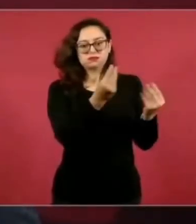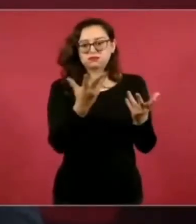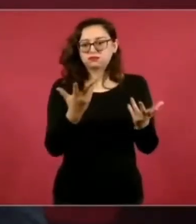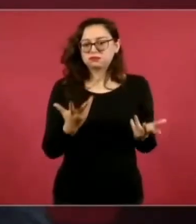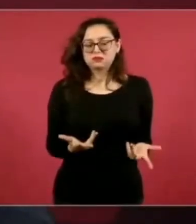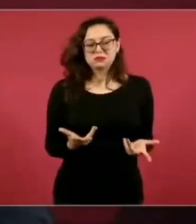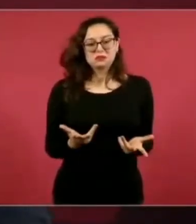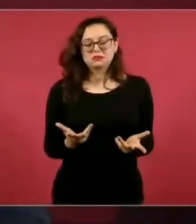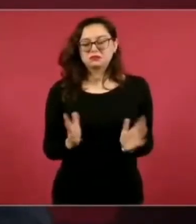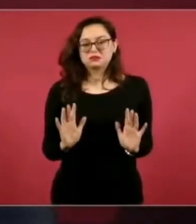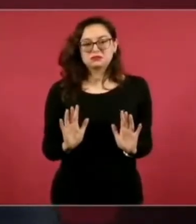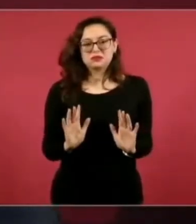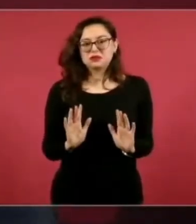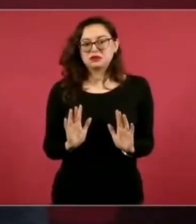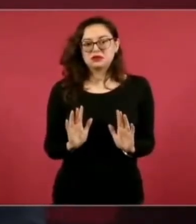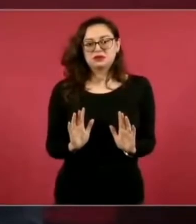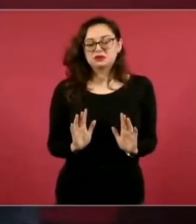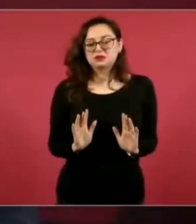y